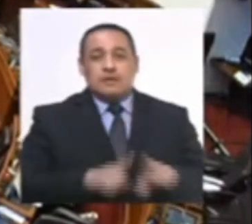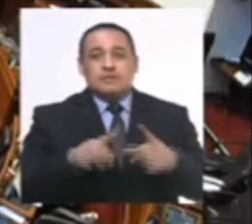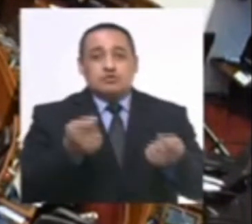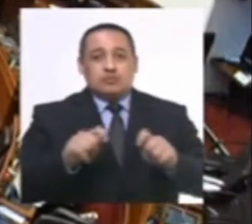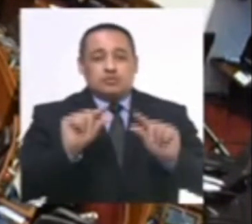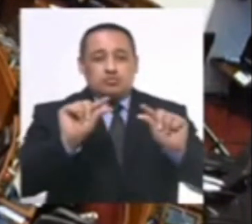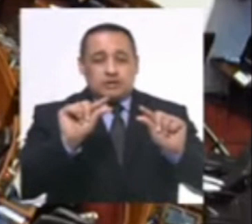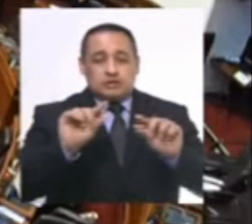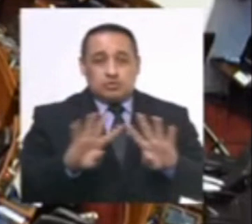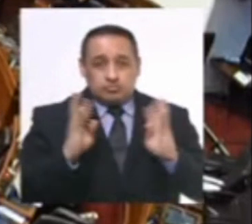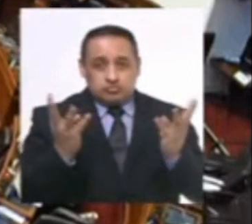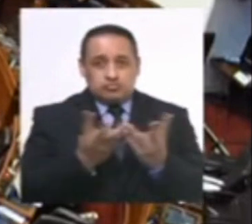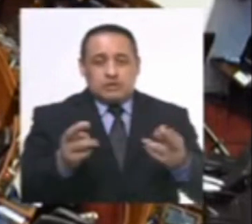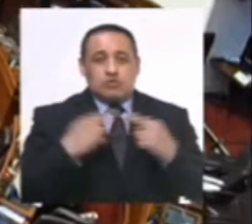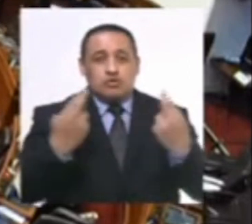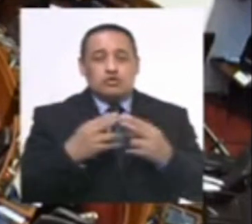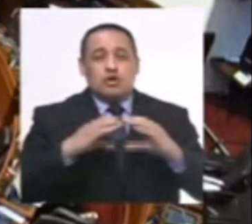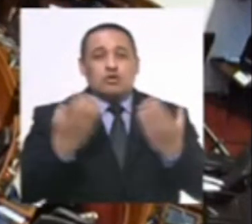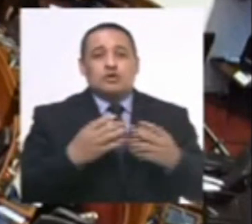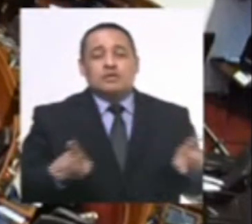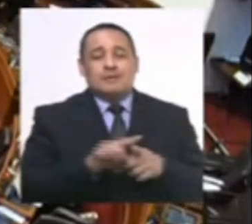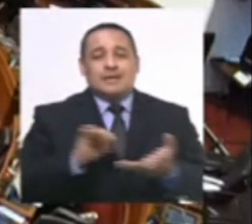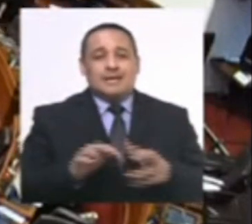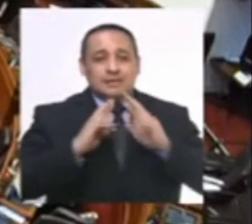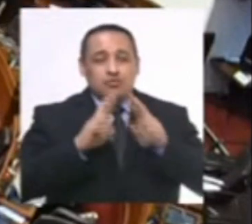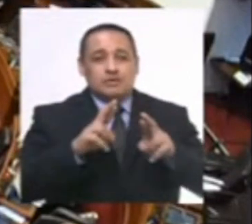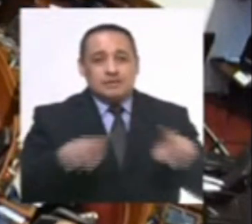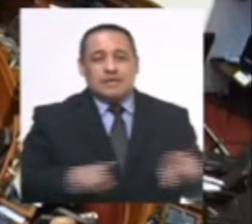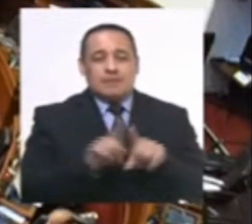suspendido por unos instantes también la sesión mientras respondía el pliego interpelatorio.